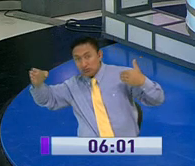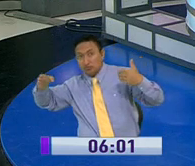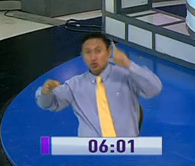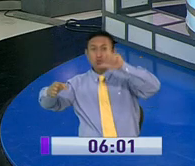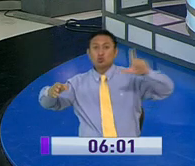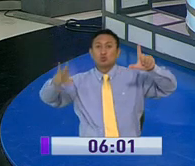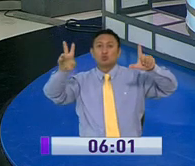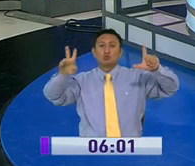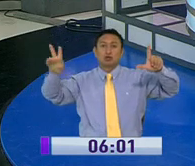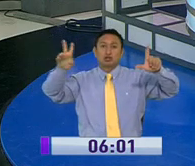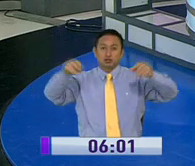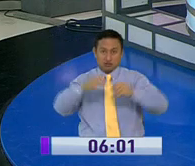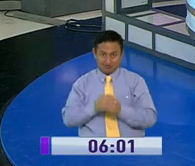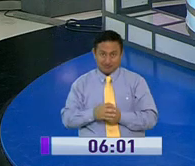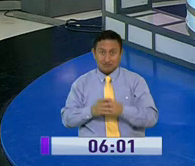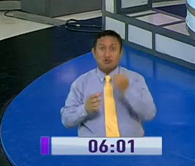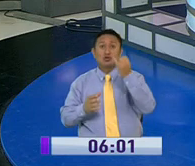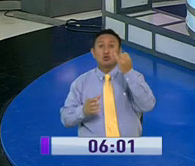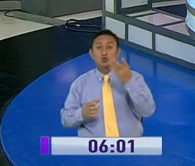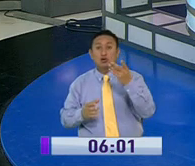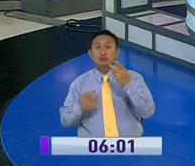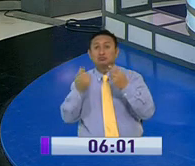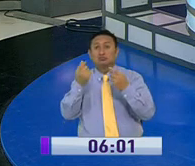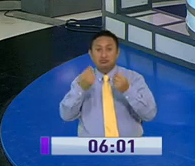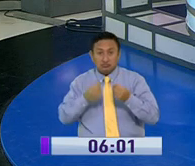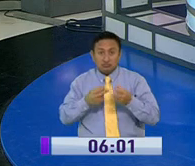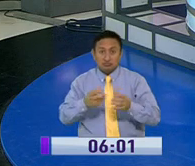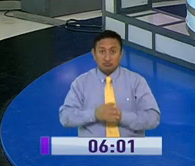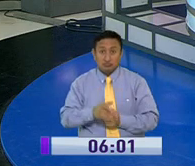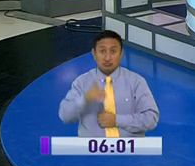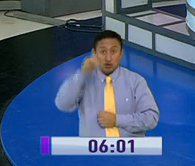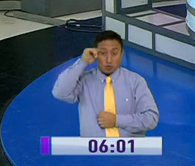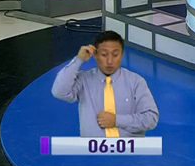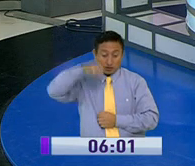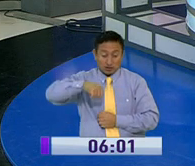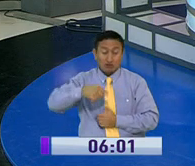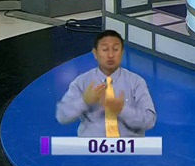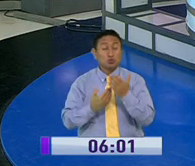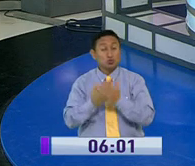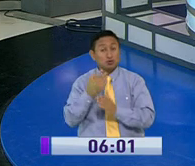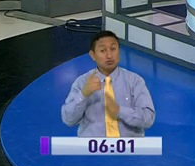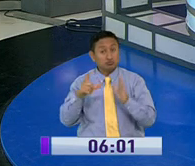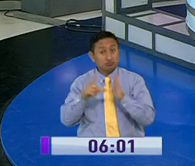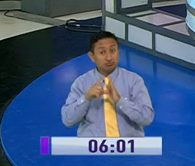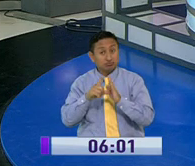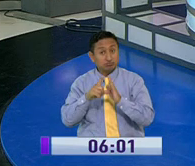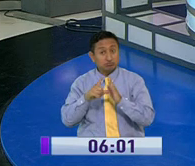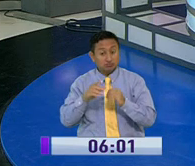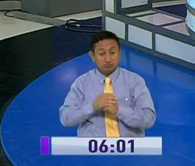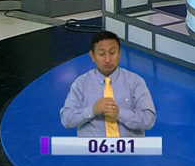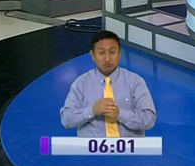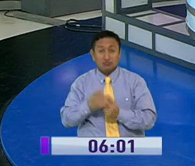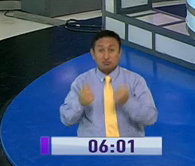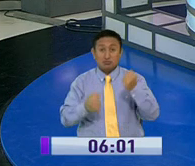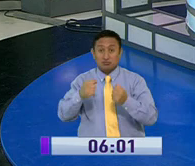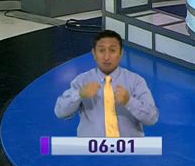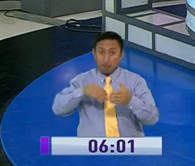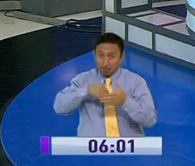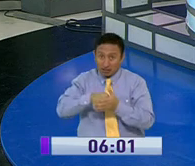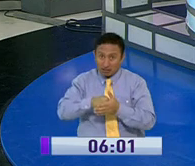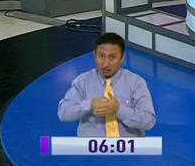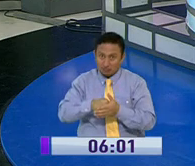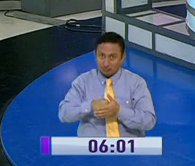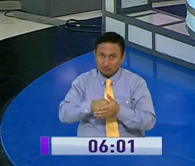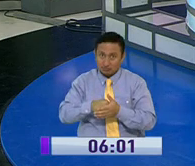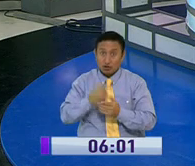consumir y cuánto es lo que usted va a gastar a lo largo de la semana. Recuerde que hay restricciones nuevas, pues la movilidad está ya más